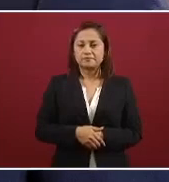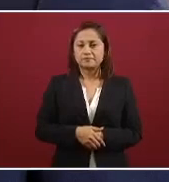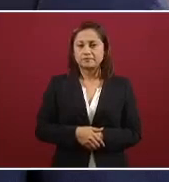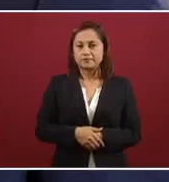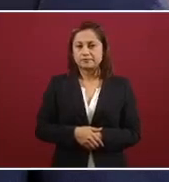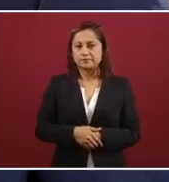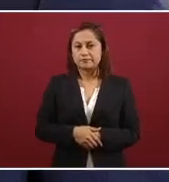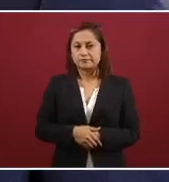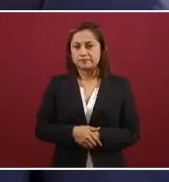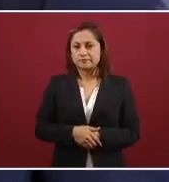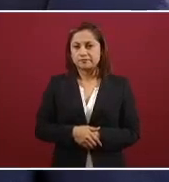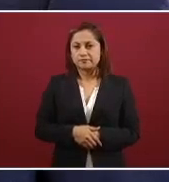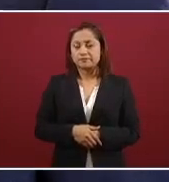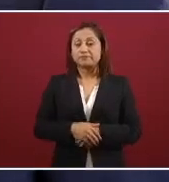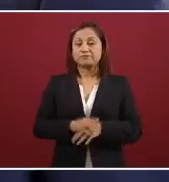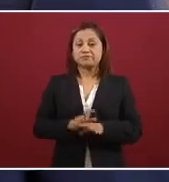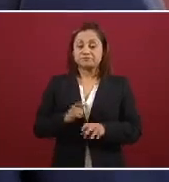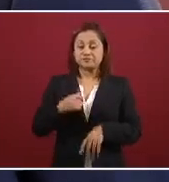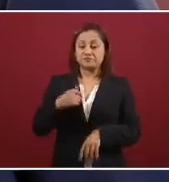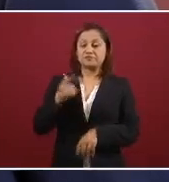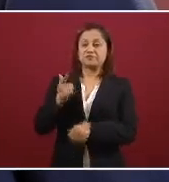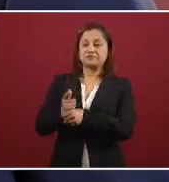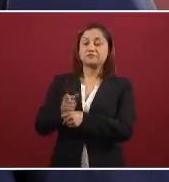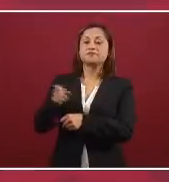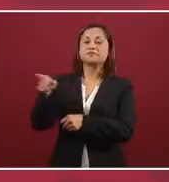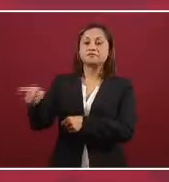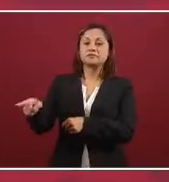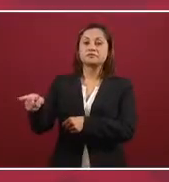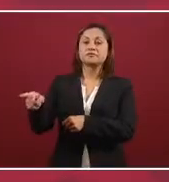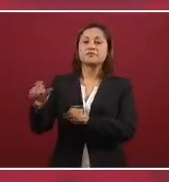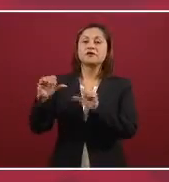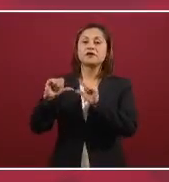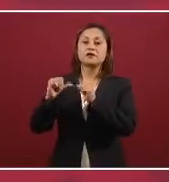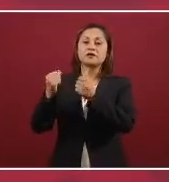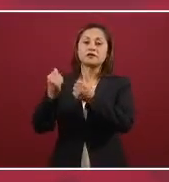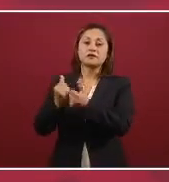una asociación de Claudio X. González.